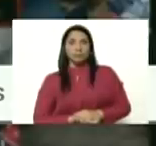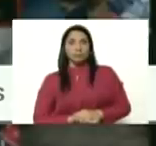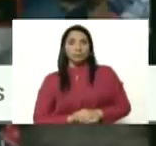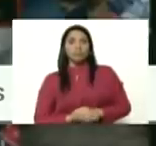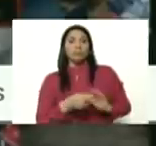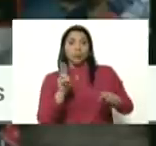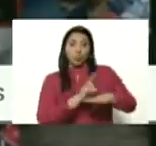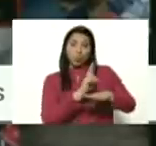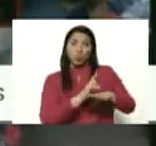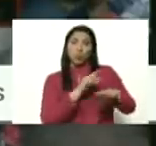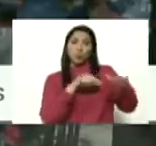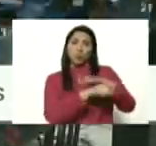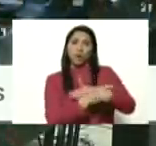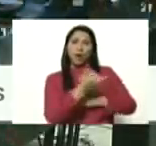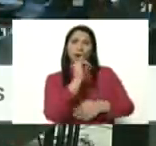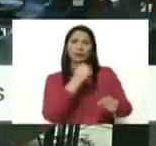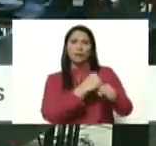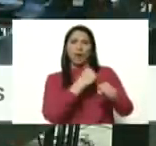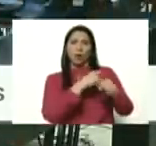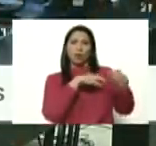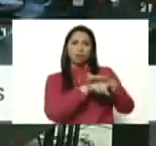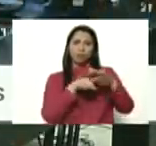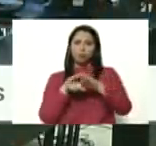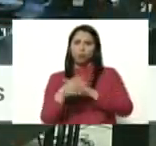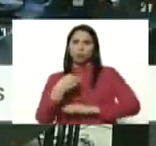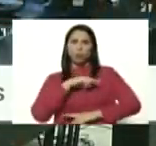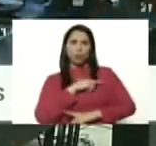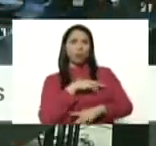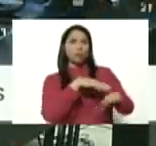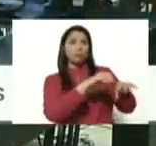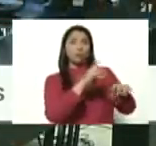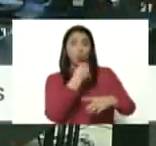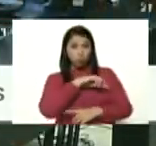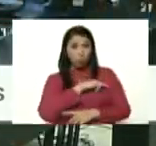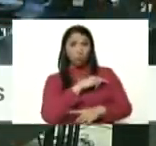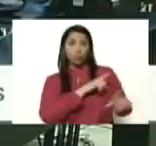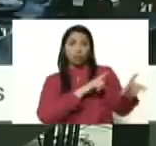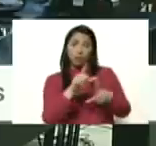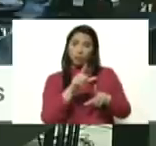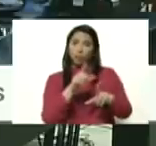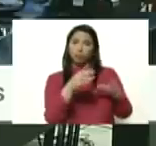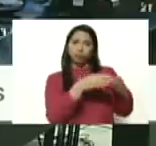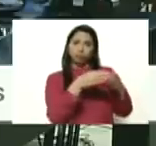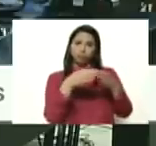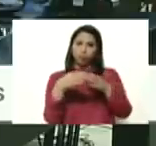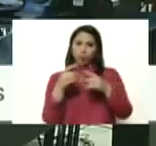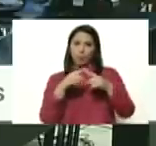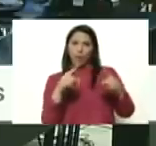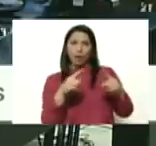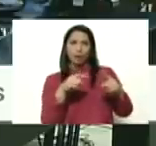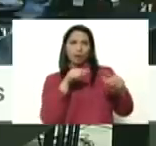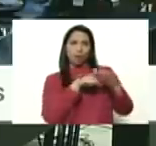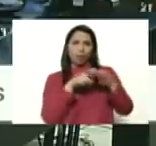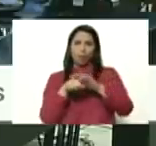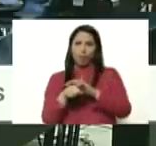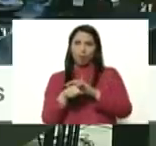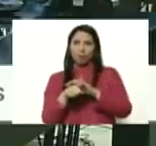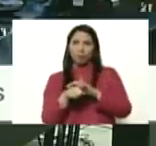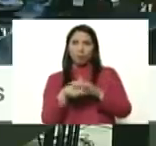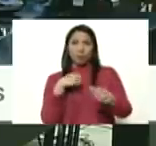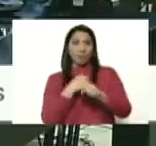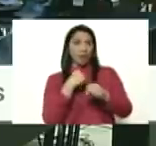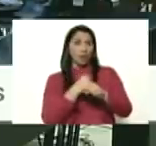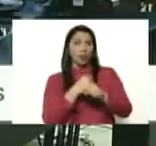interna, pretende algo, ahí está la casa obrera. Y si los imperialistas, también estamos preparados. Organizado. Para cualquier confrontación interna o externa, organizado.